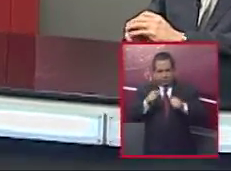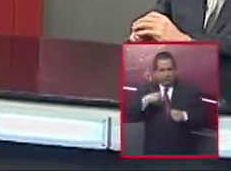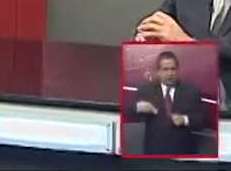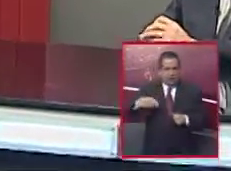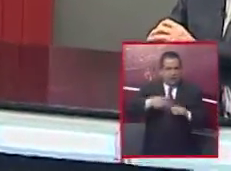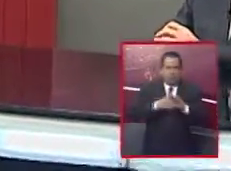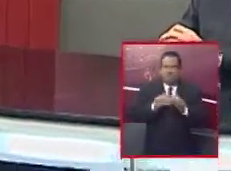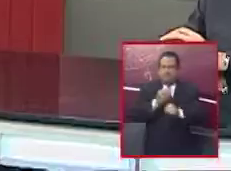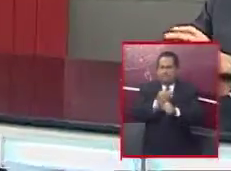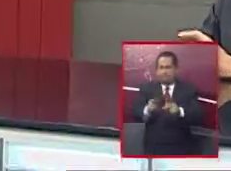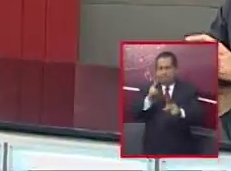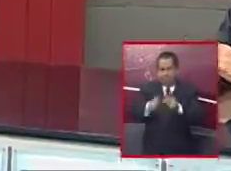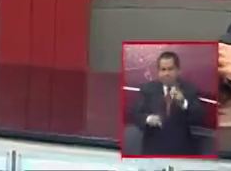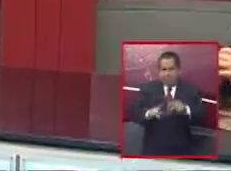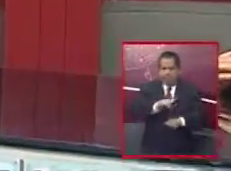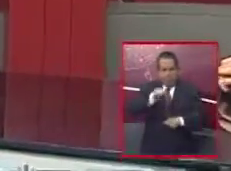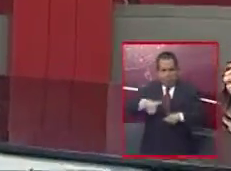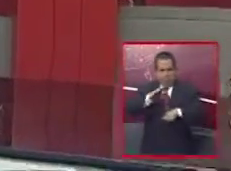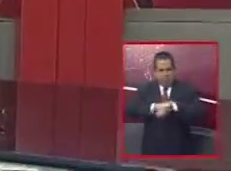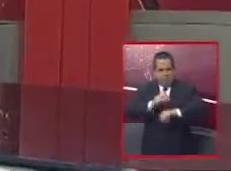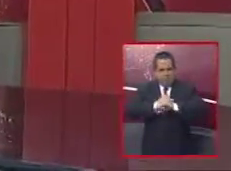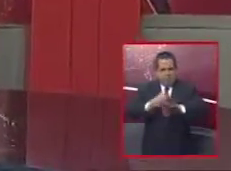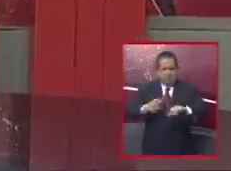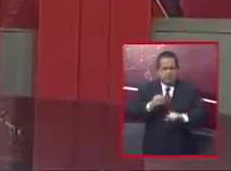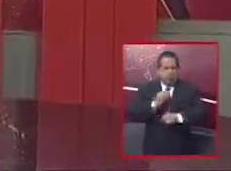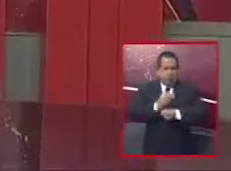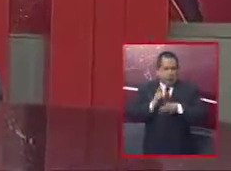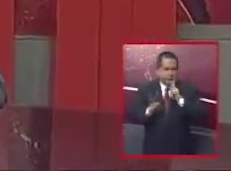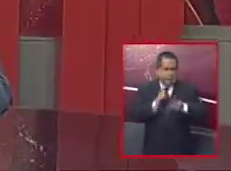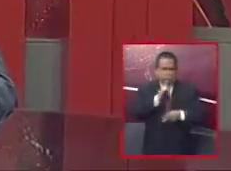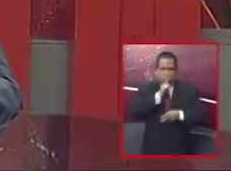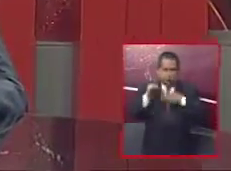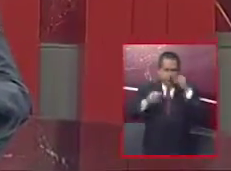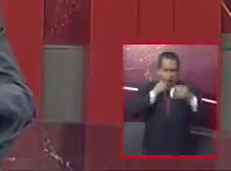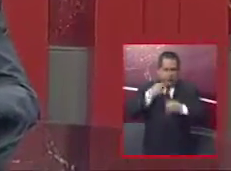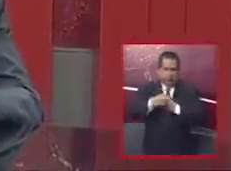actividad. Hacemos una breve pausa. Tenemos más información que platicarle aquí en Noticias del Congreso. Regresamos.